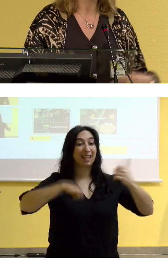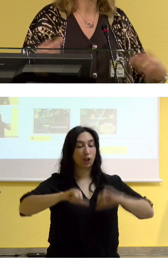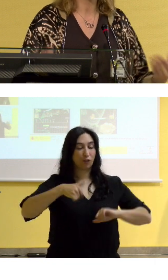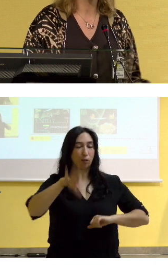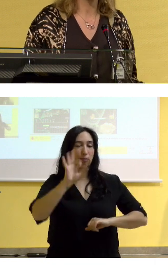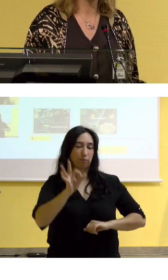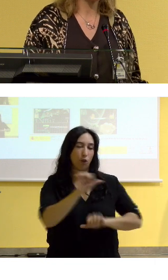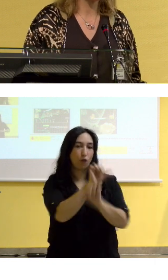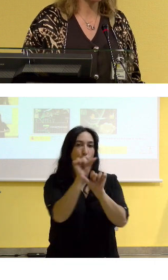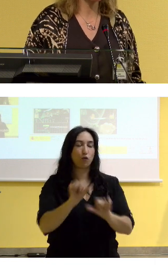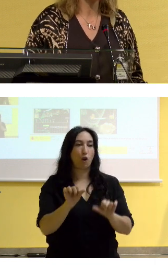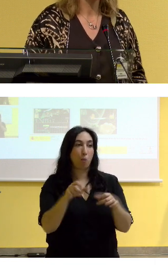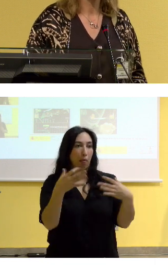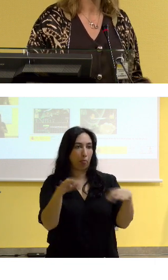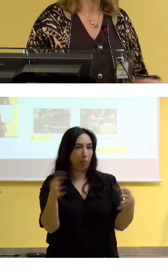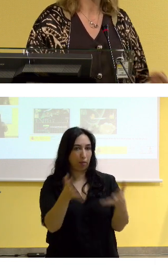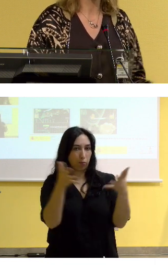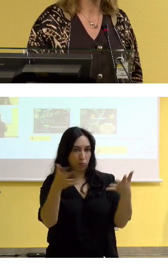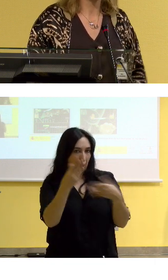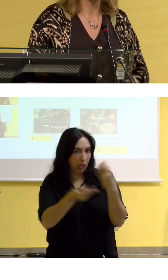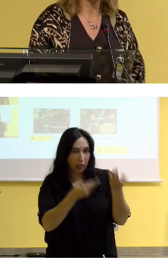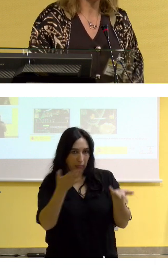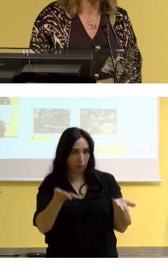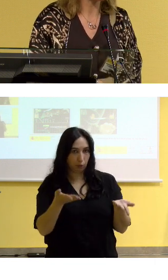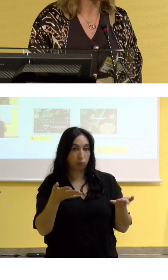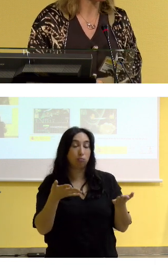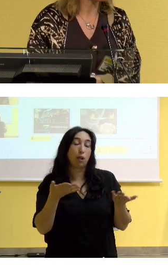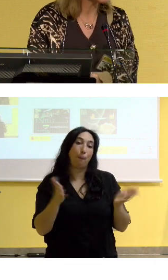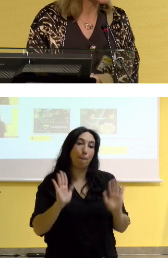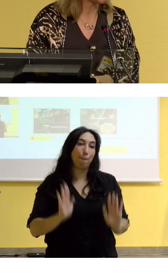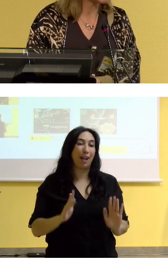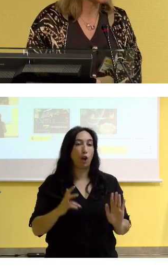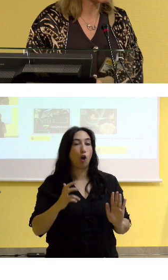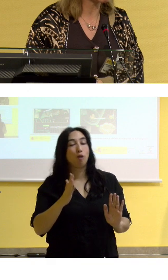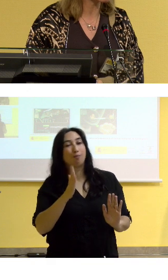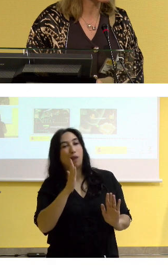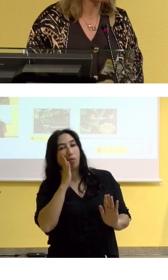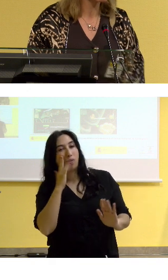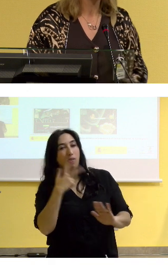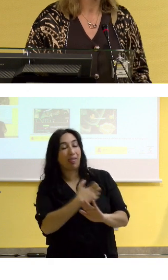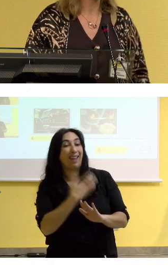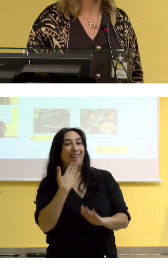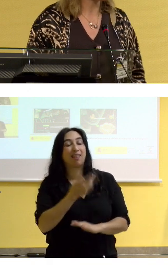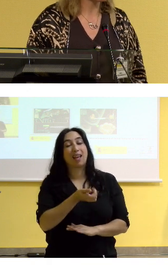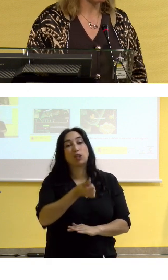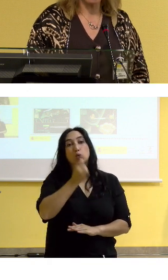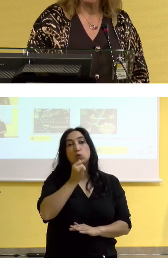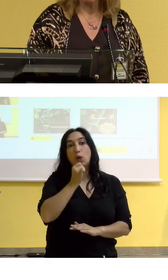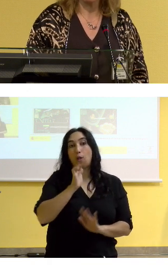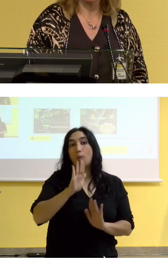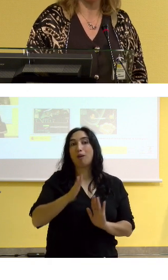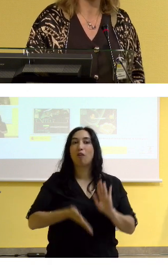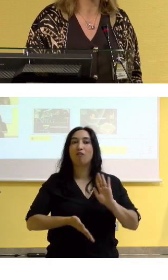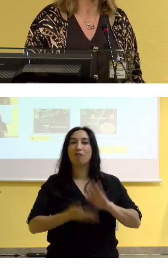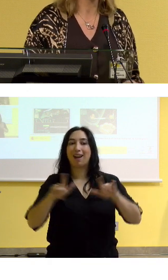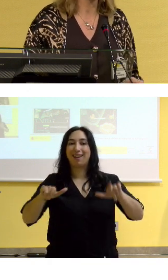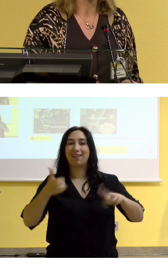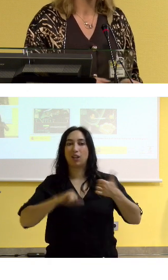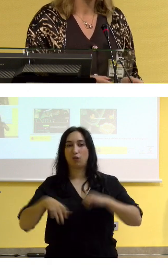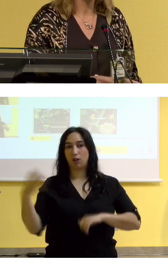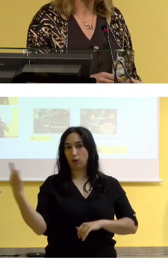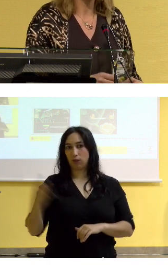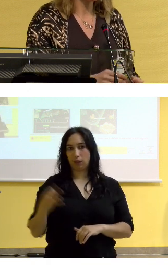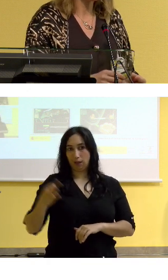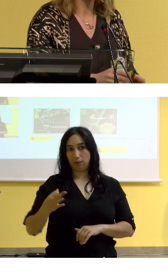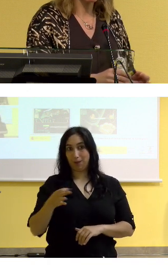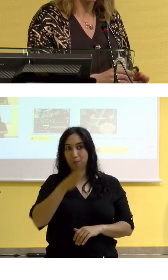lo hacemos de forma ambulatoria, se hace con sedación, o sea, es una anestesia pero a través de un suero, pero hay que ir a quirófano porque tenéis que entender